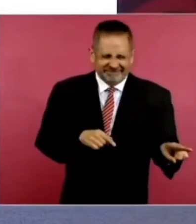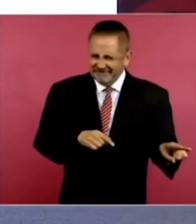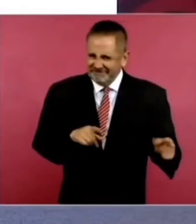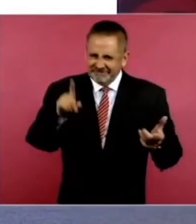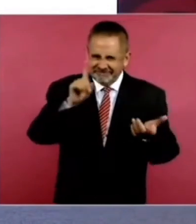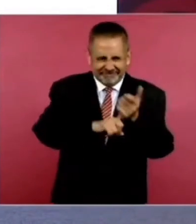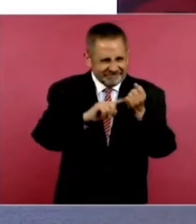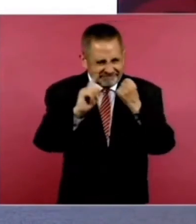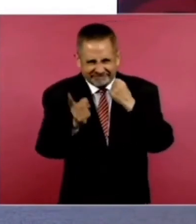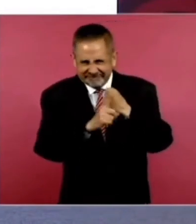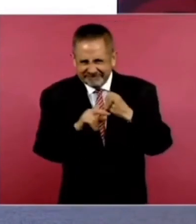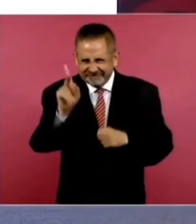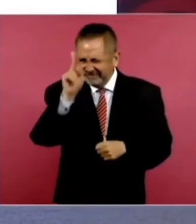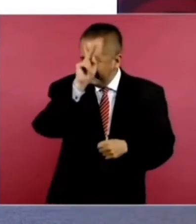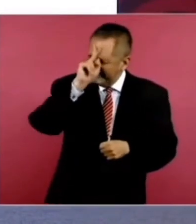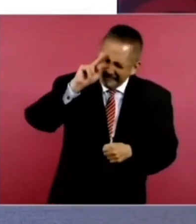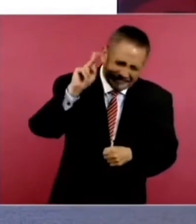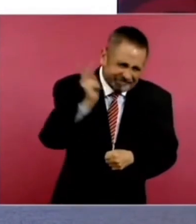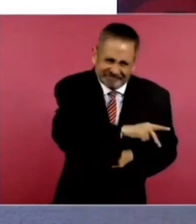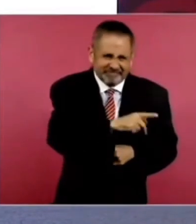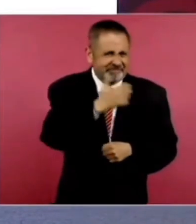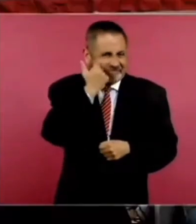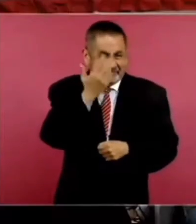peores causas del país